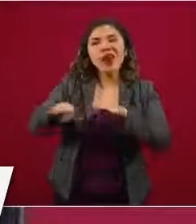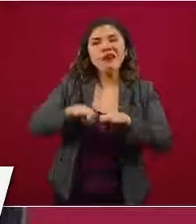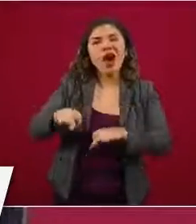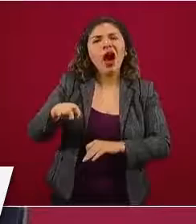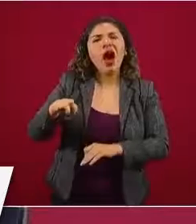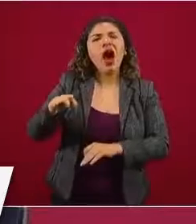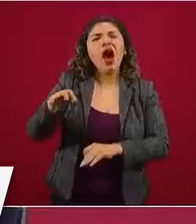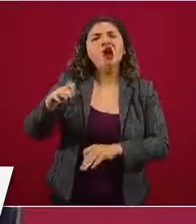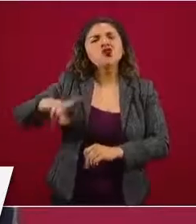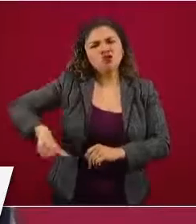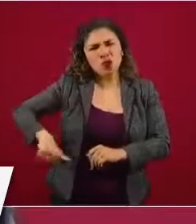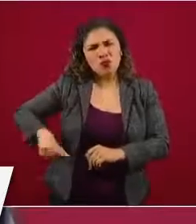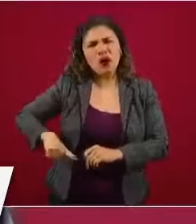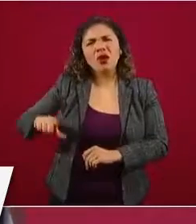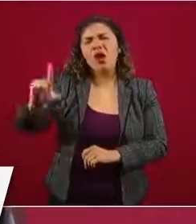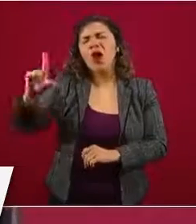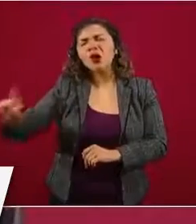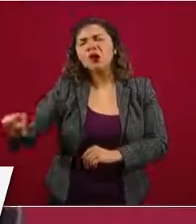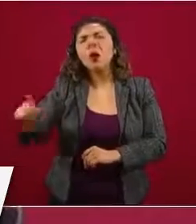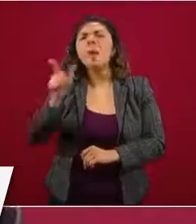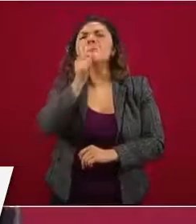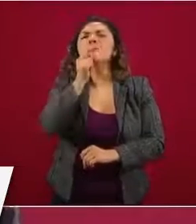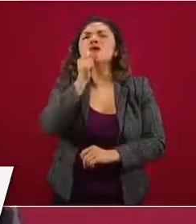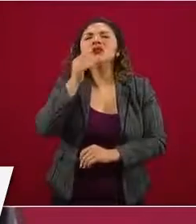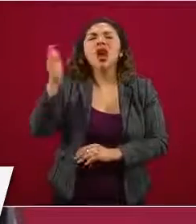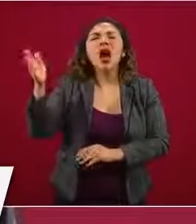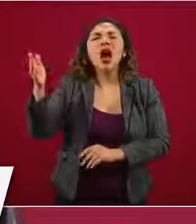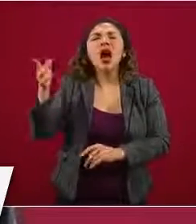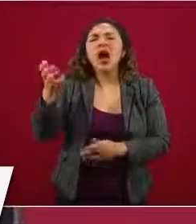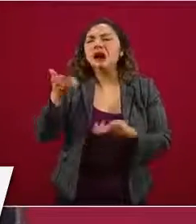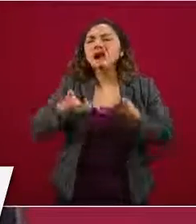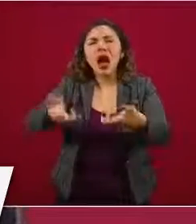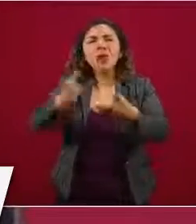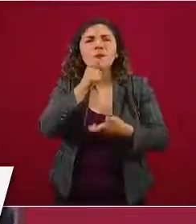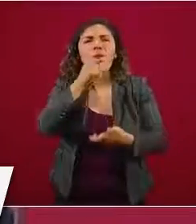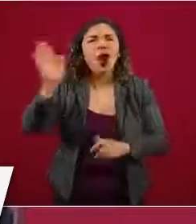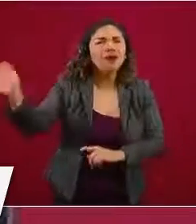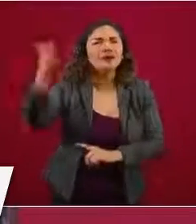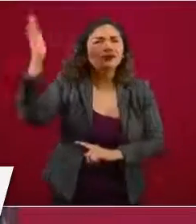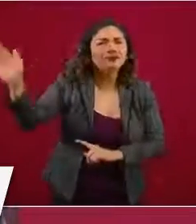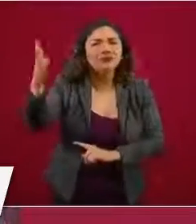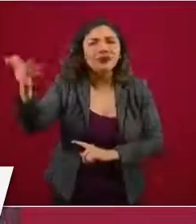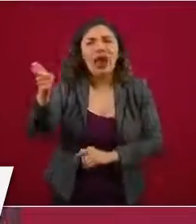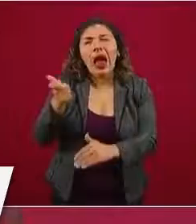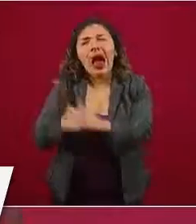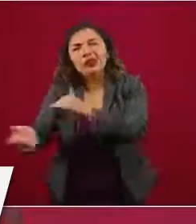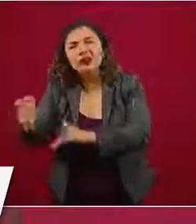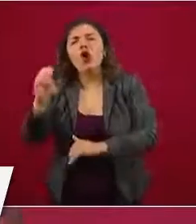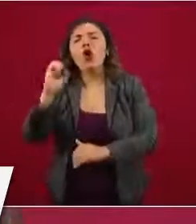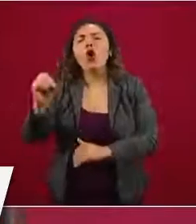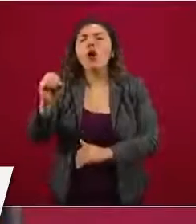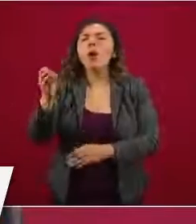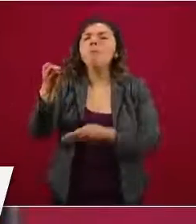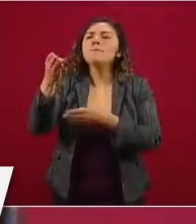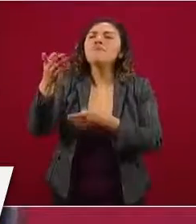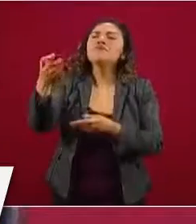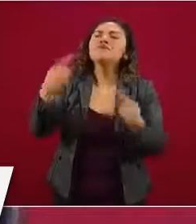menor, a un agente de tránsito, a un oficinista. Esa era la mordida, ¿no?